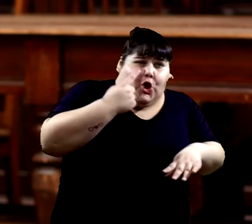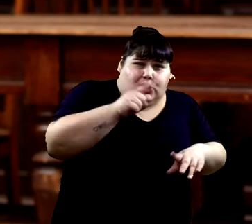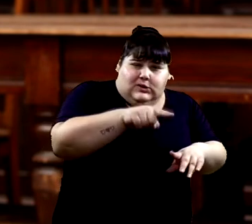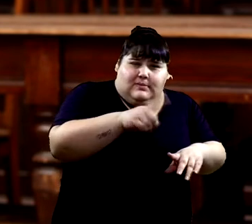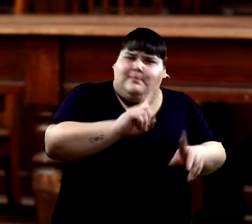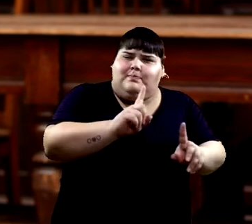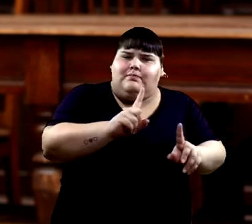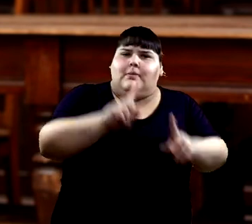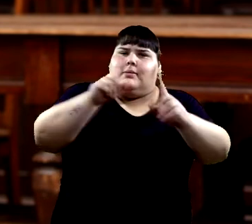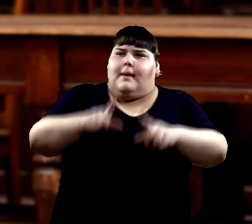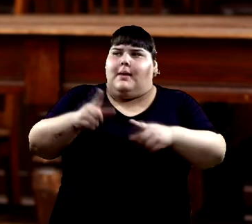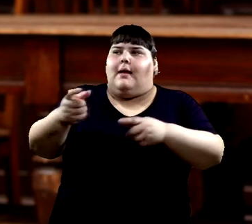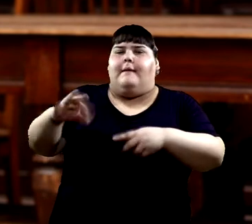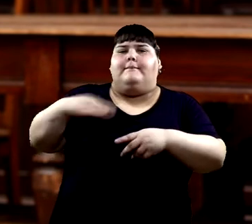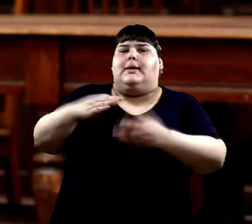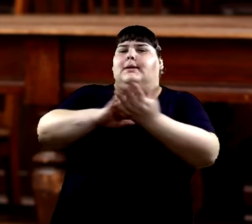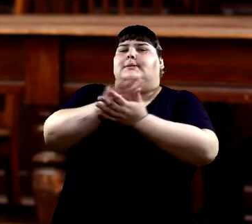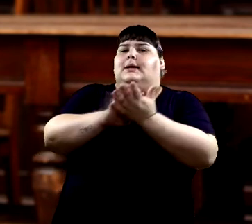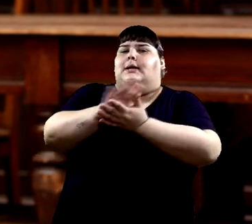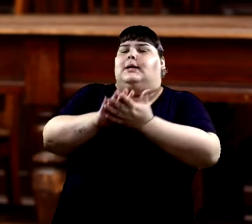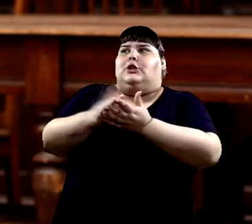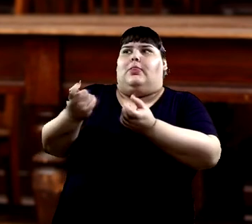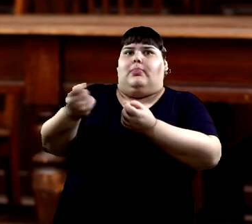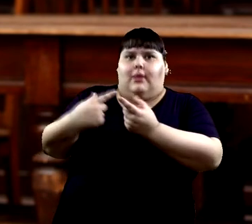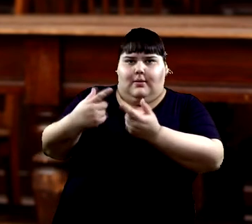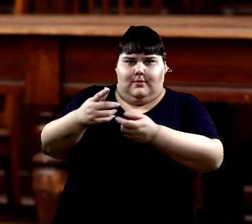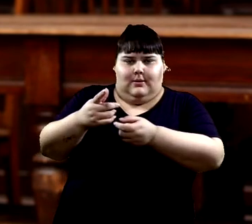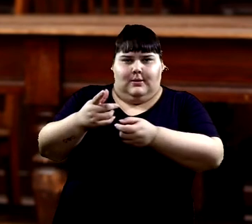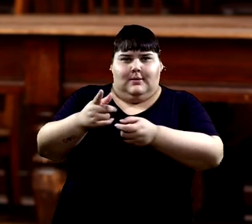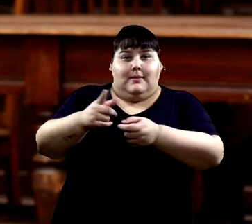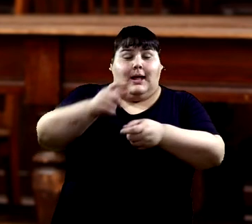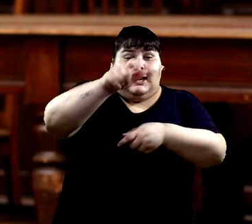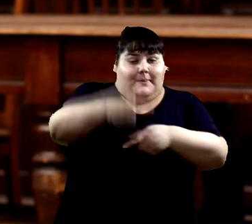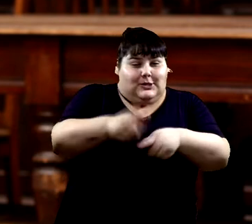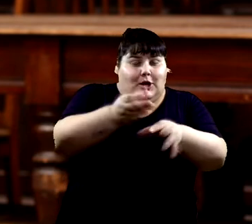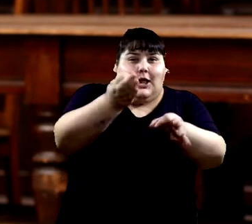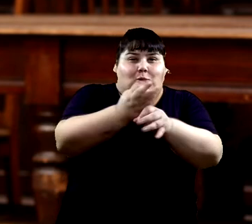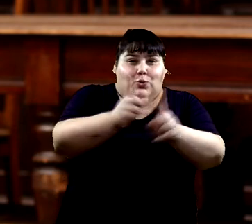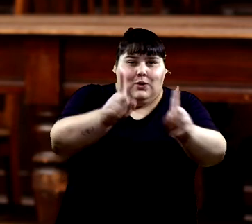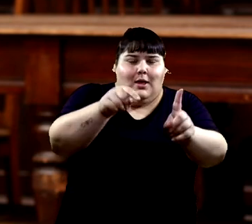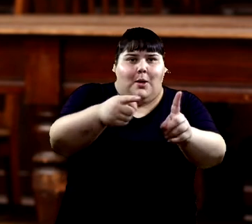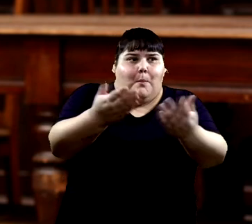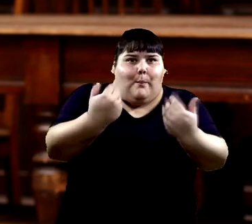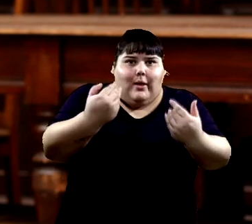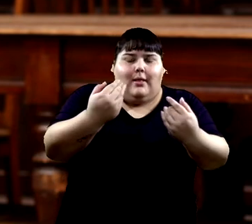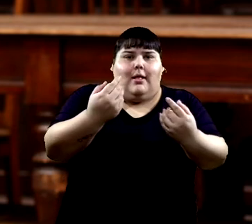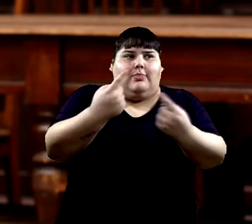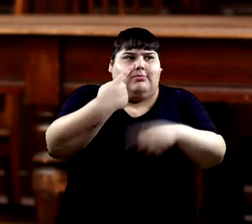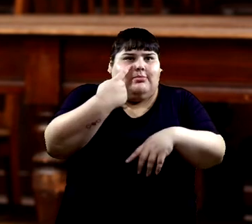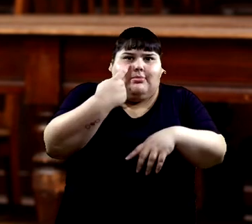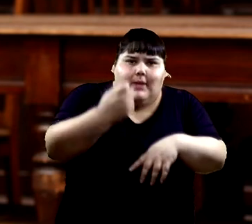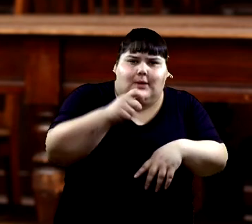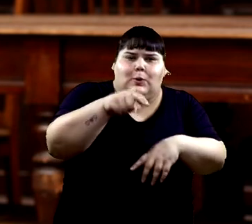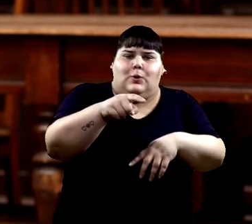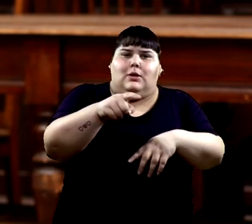es una sanación para la vida, ¿no? Y el que el educador logre atender cuál